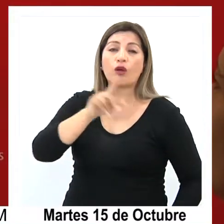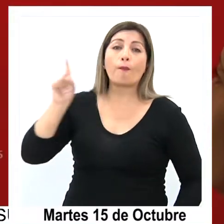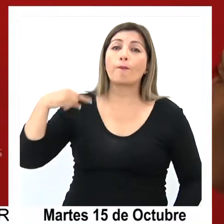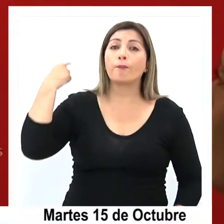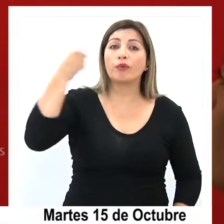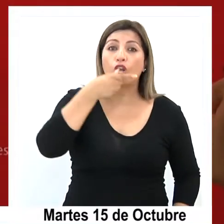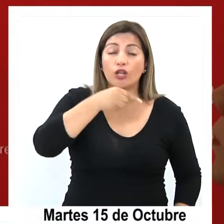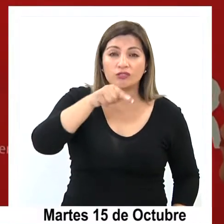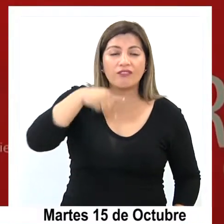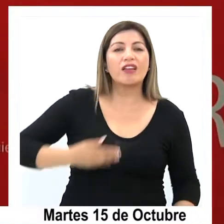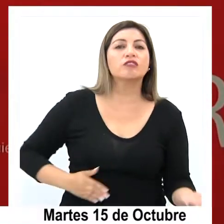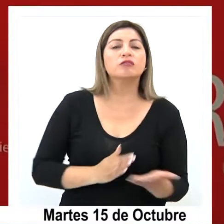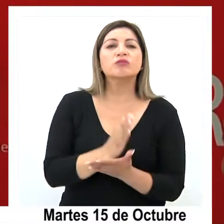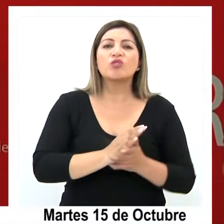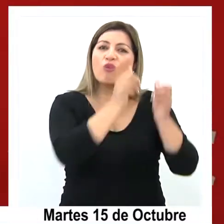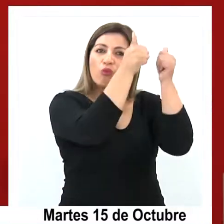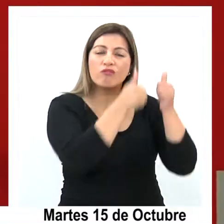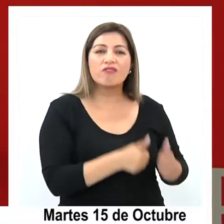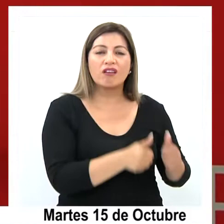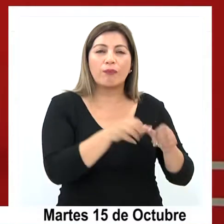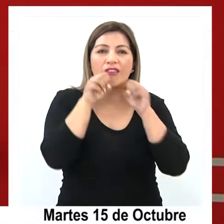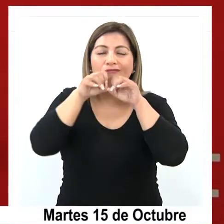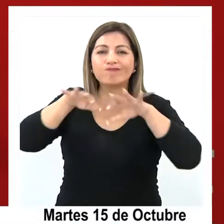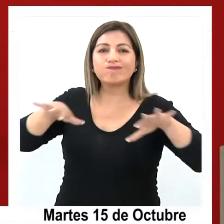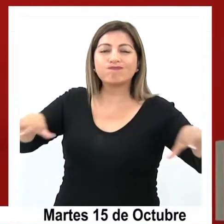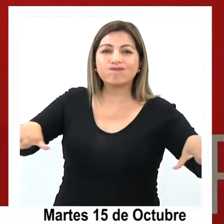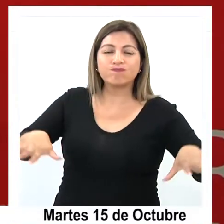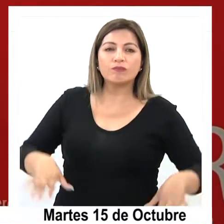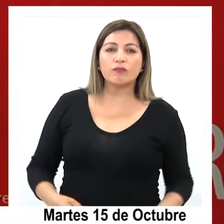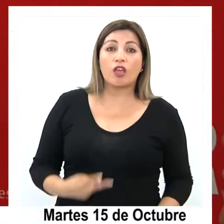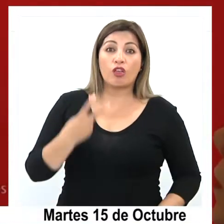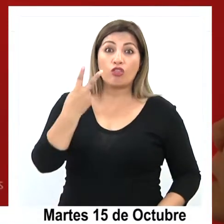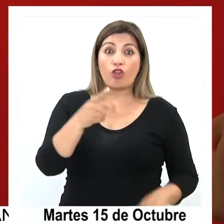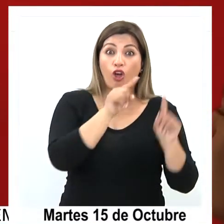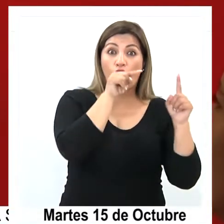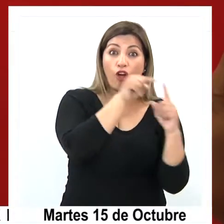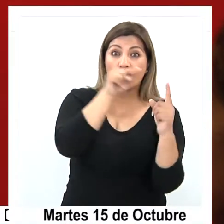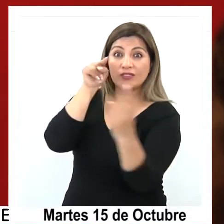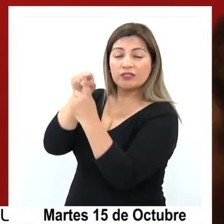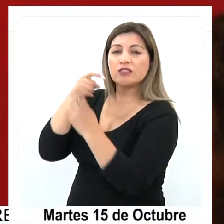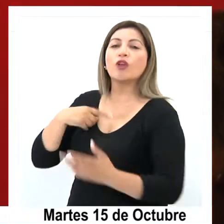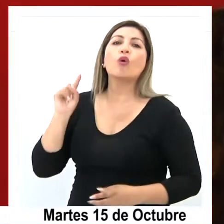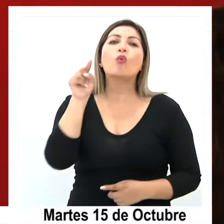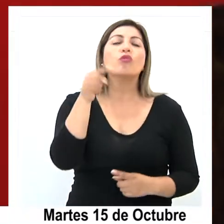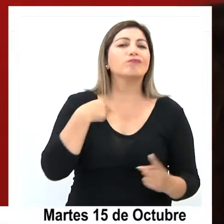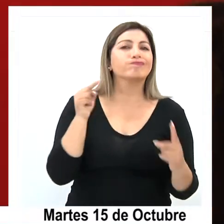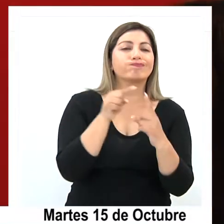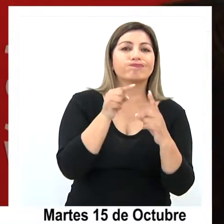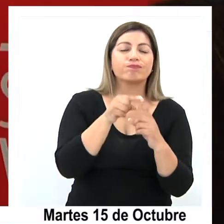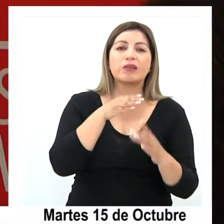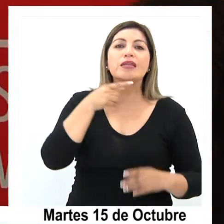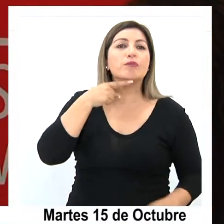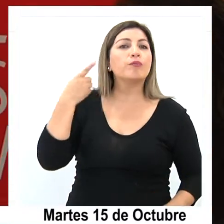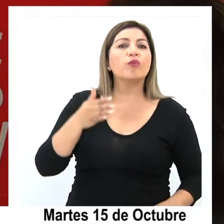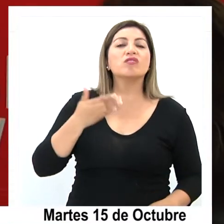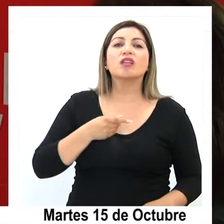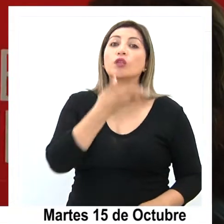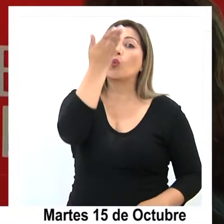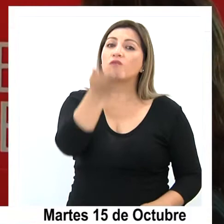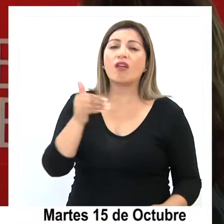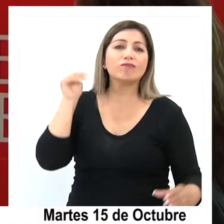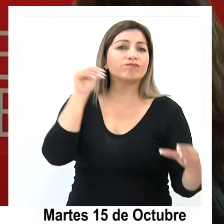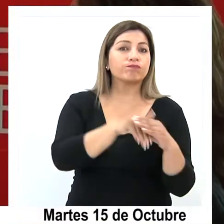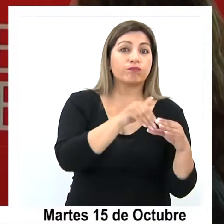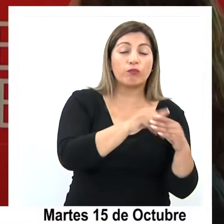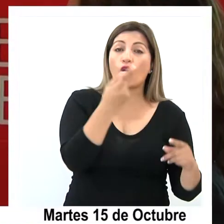próximamente iniciarán una campaña de difusión con dos objetivos. Uno es la importancia de acudir a sufragar